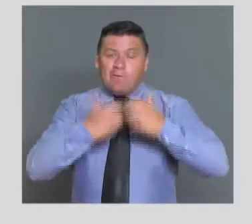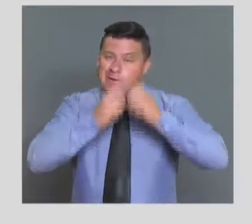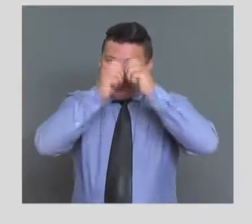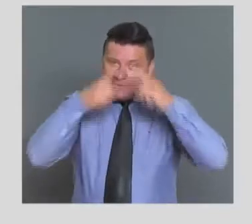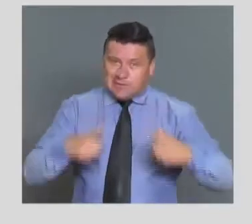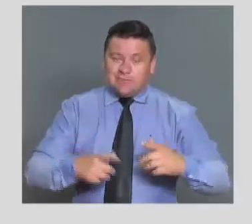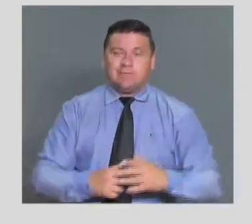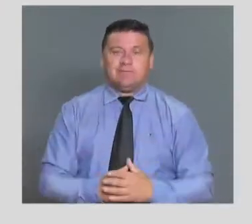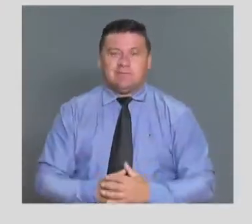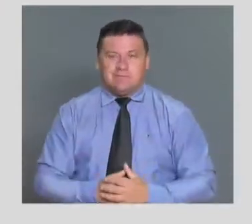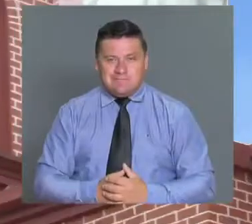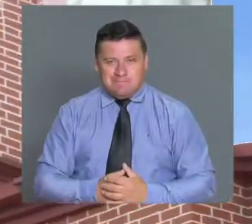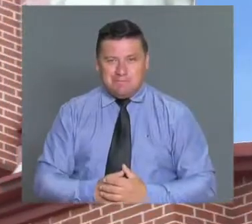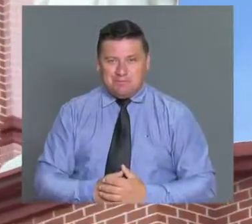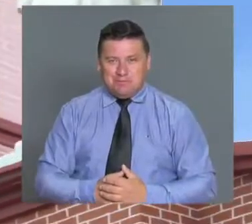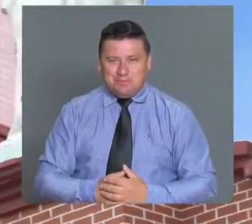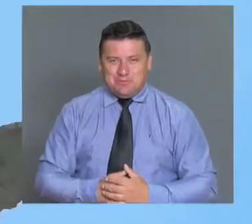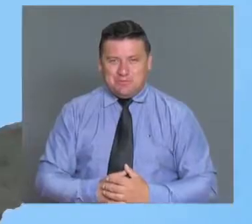Función pública.